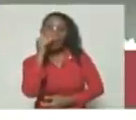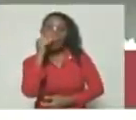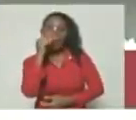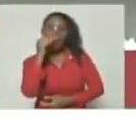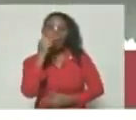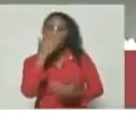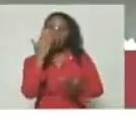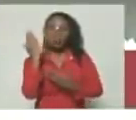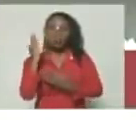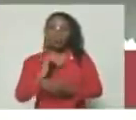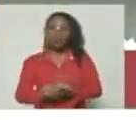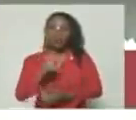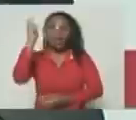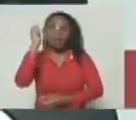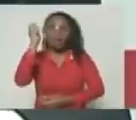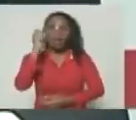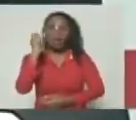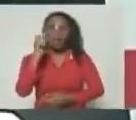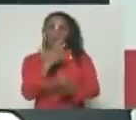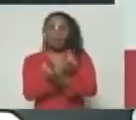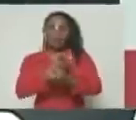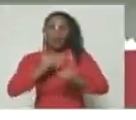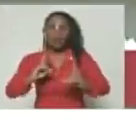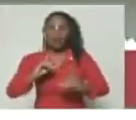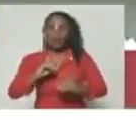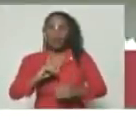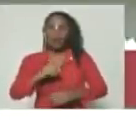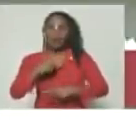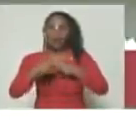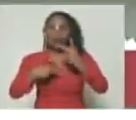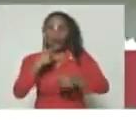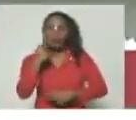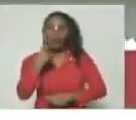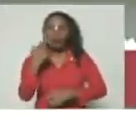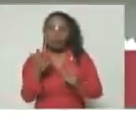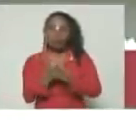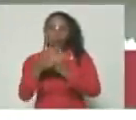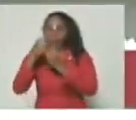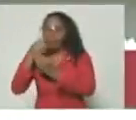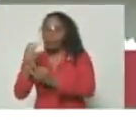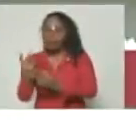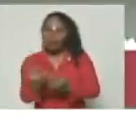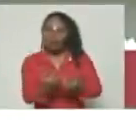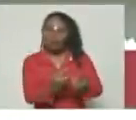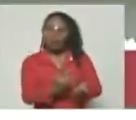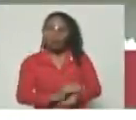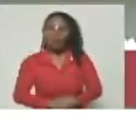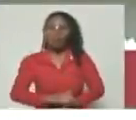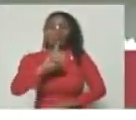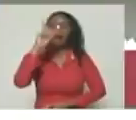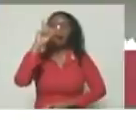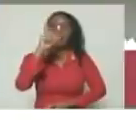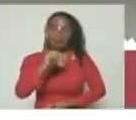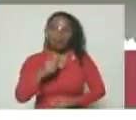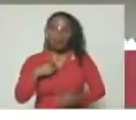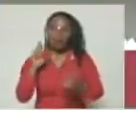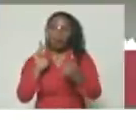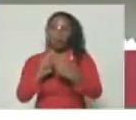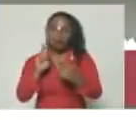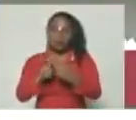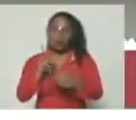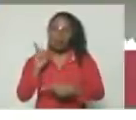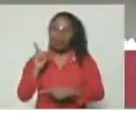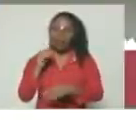Los diputados de Acción Democrática, José Gregorio Correa, bienvenido. También lo conocí cuando